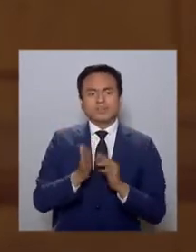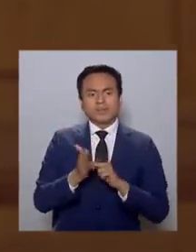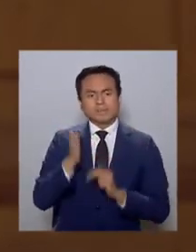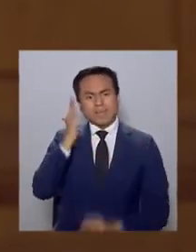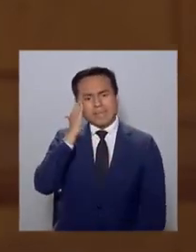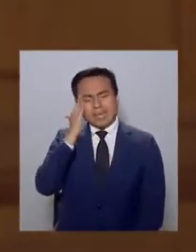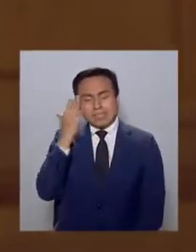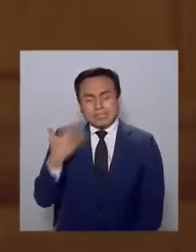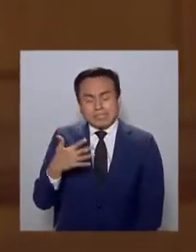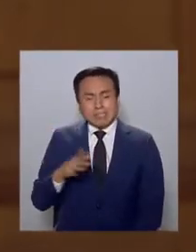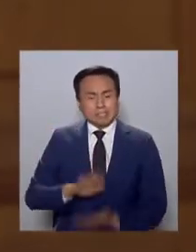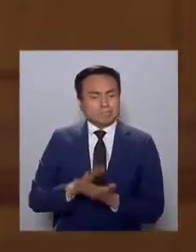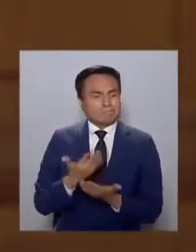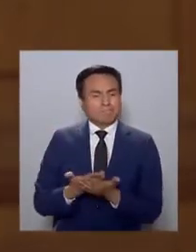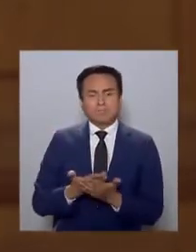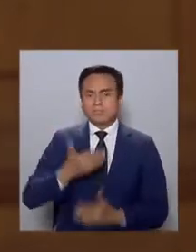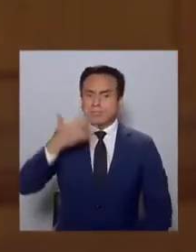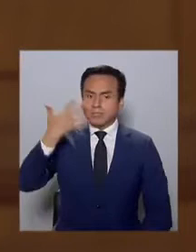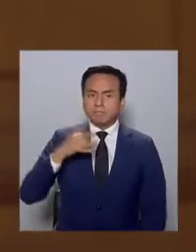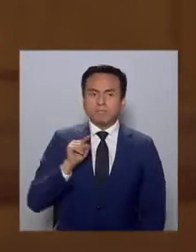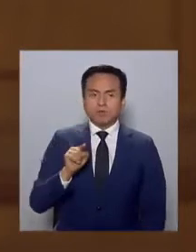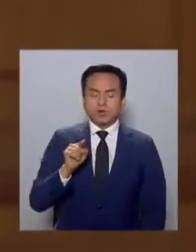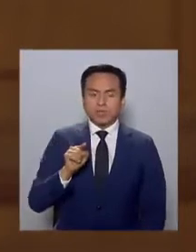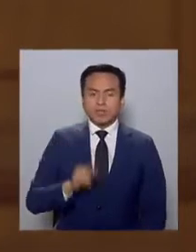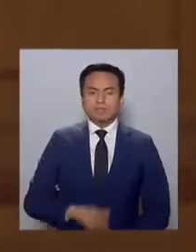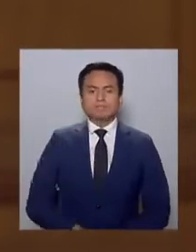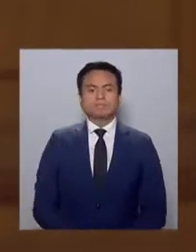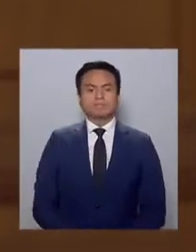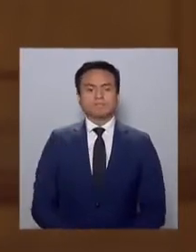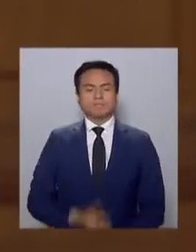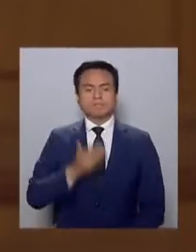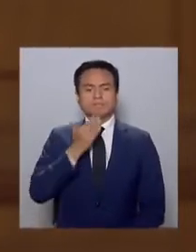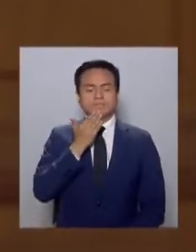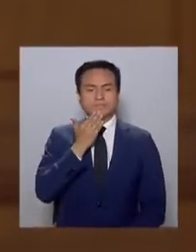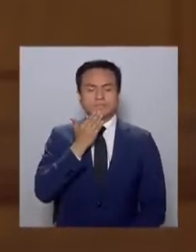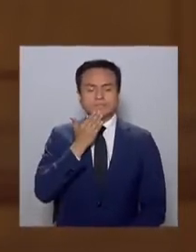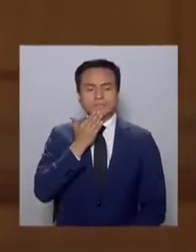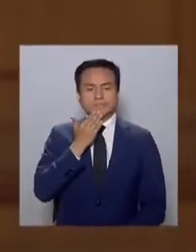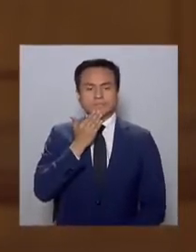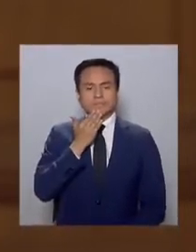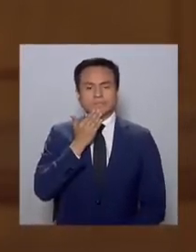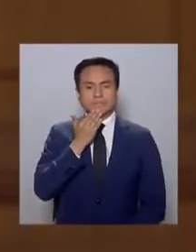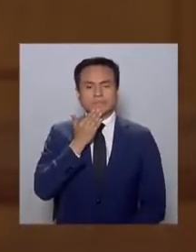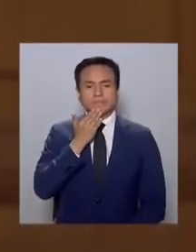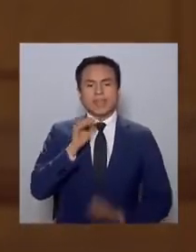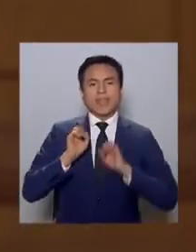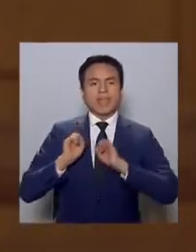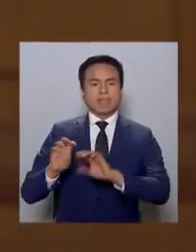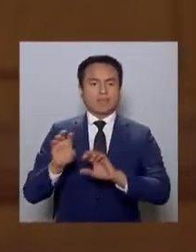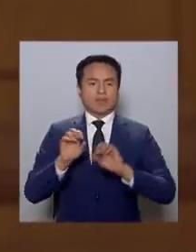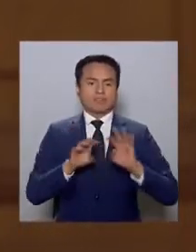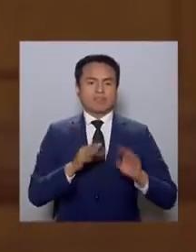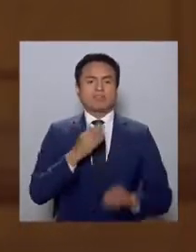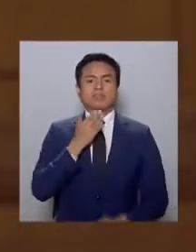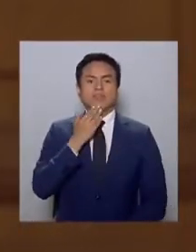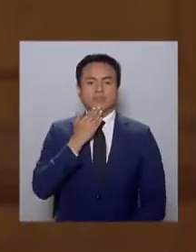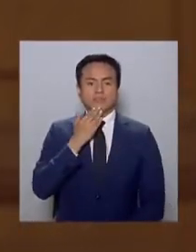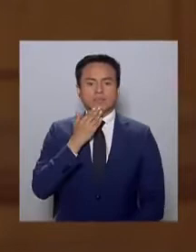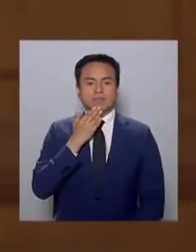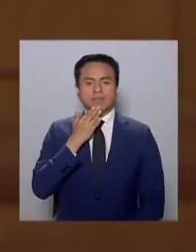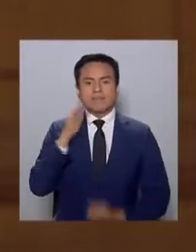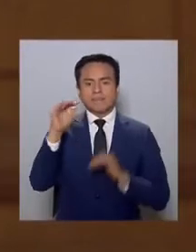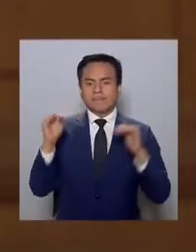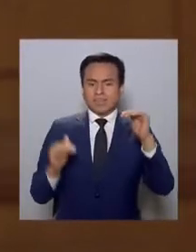mental, porque la salud mental importa. Y también en la educación, donde